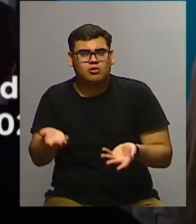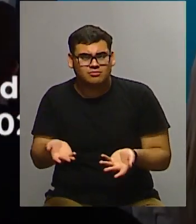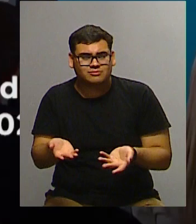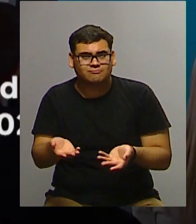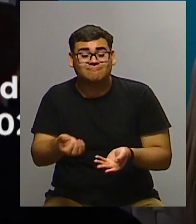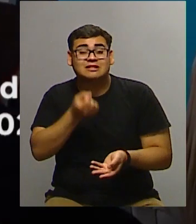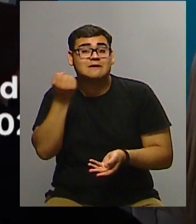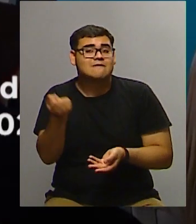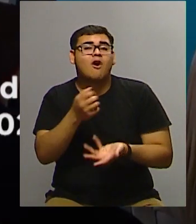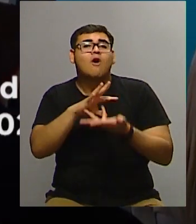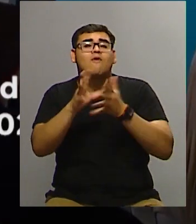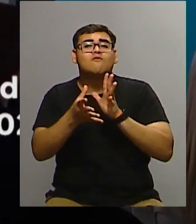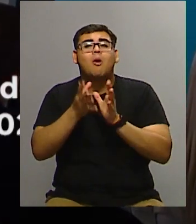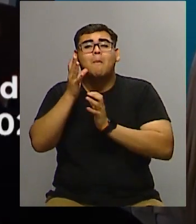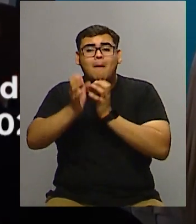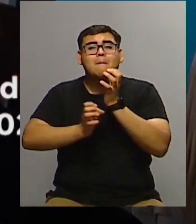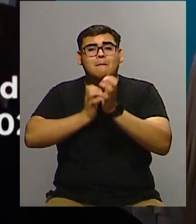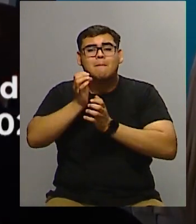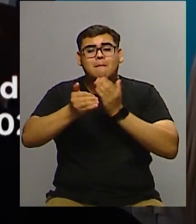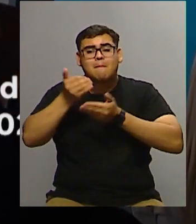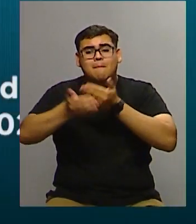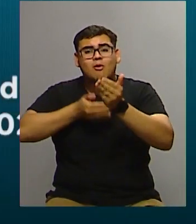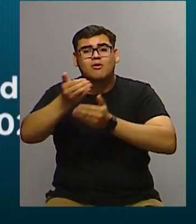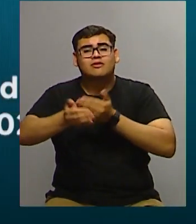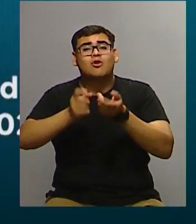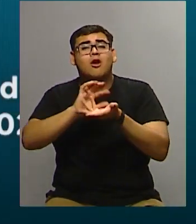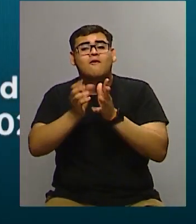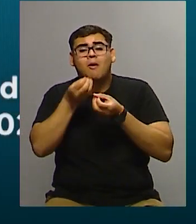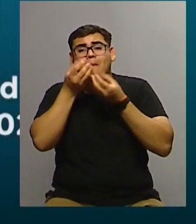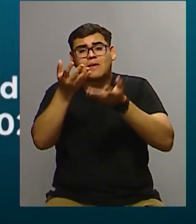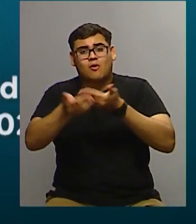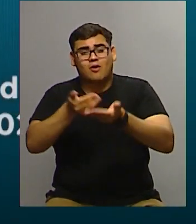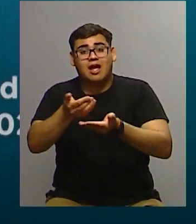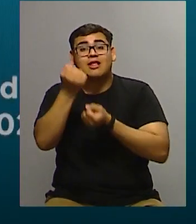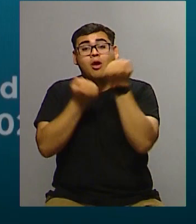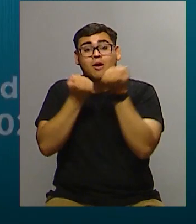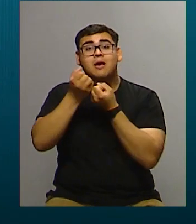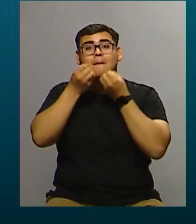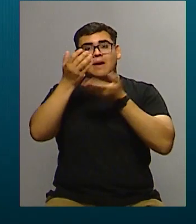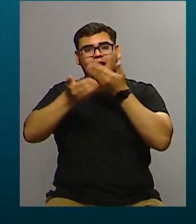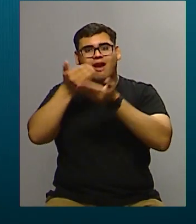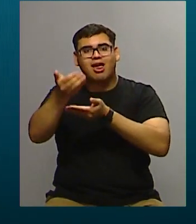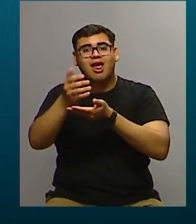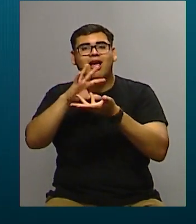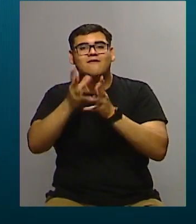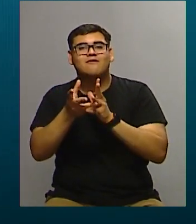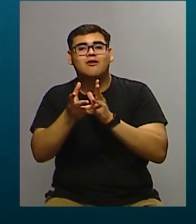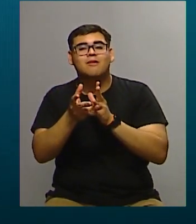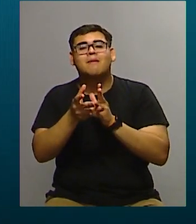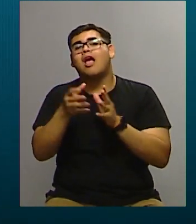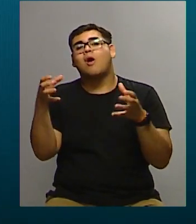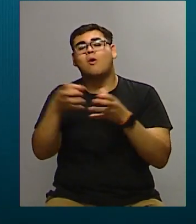ir revirtiéndose. Si esas situaciones empiezan a mejorar, seguramente va a haber más chance para el